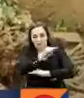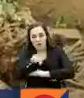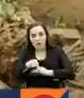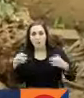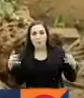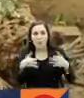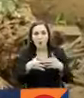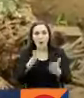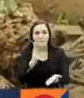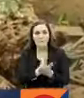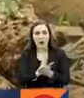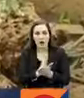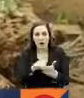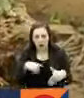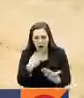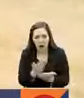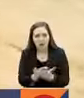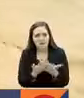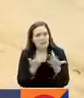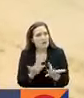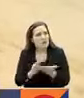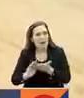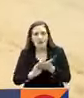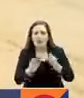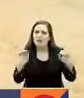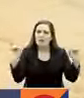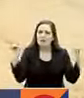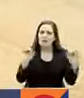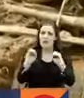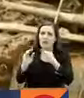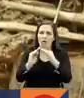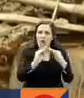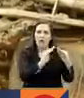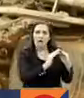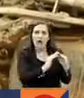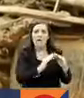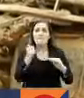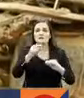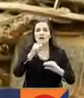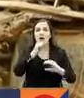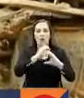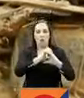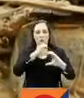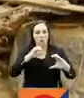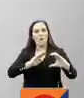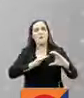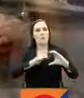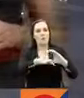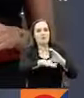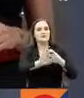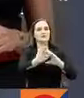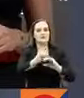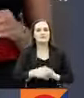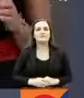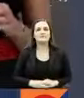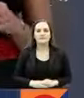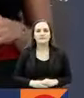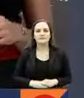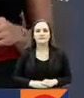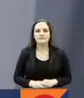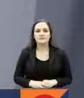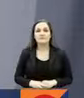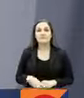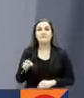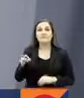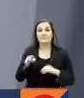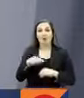reconstrucción. Según las autoridades locales, el mayor avance es en el acueducto. Por solicitud de sus